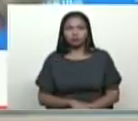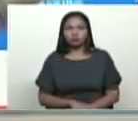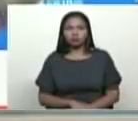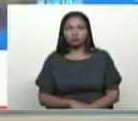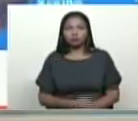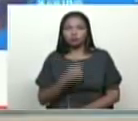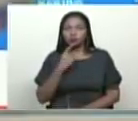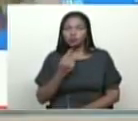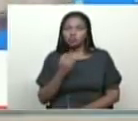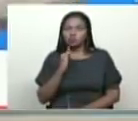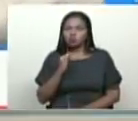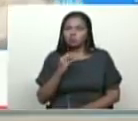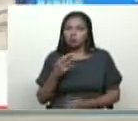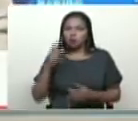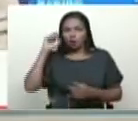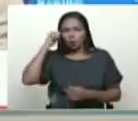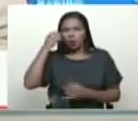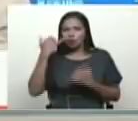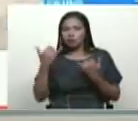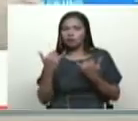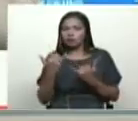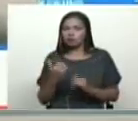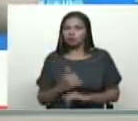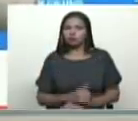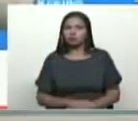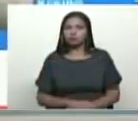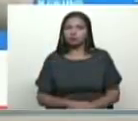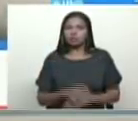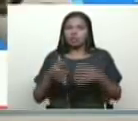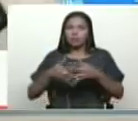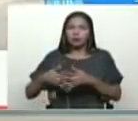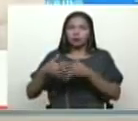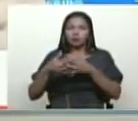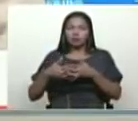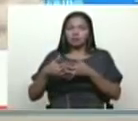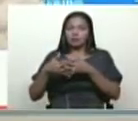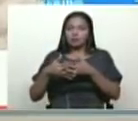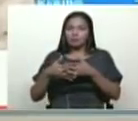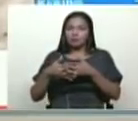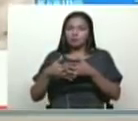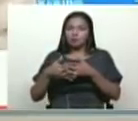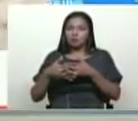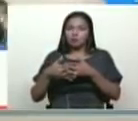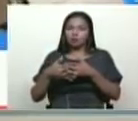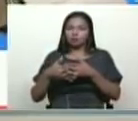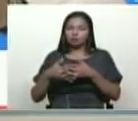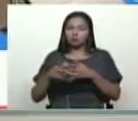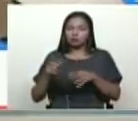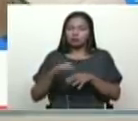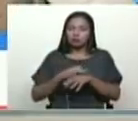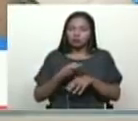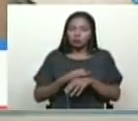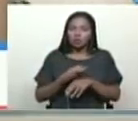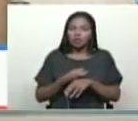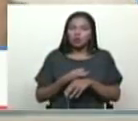he dicho y lo recuerdo hoy aquí. El imperialismo norteamericano, el gobierno